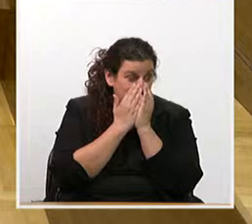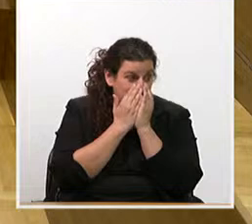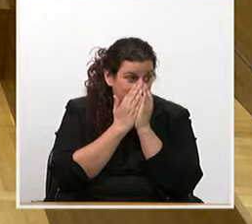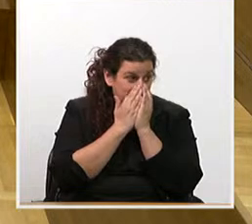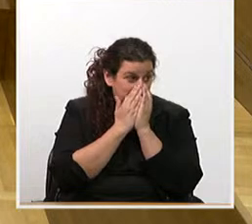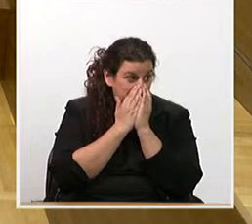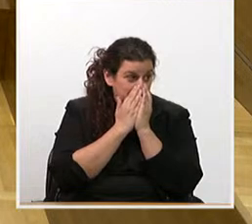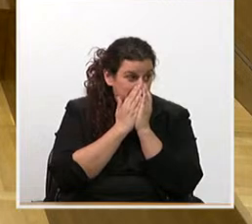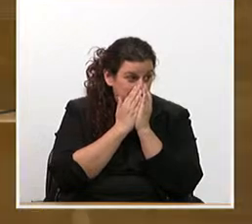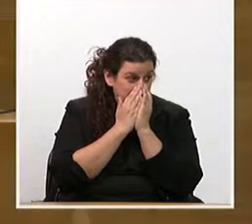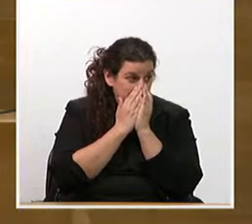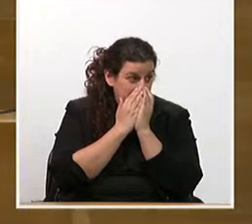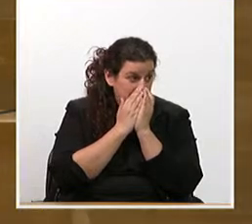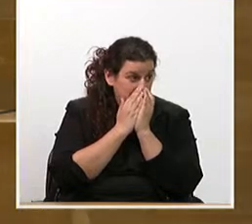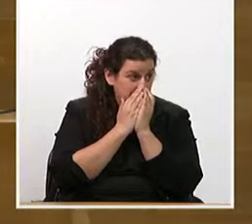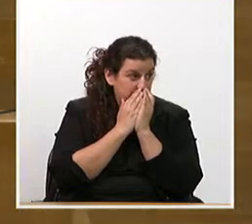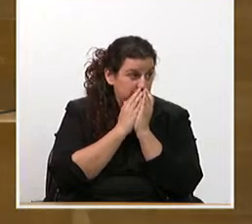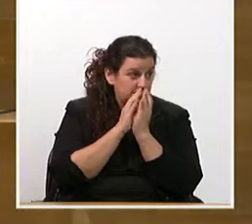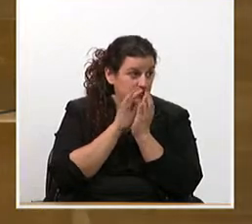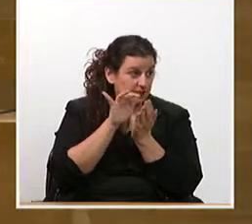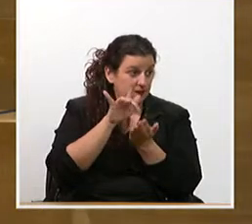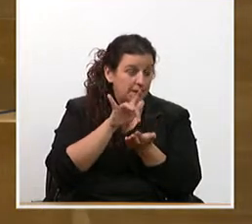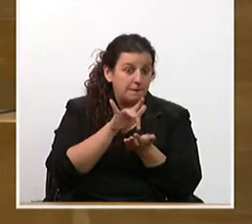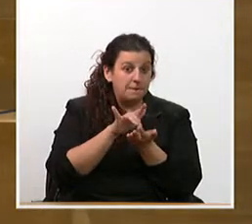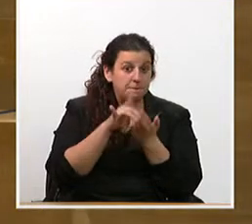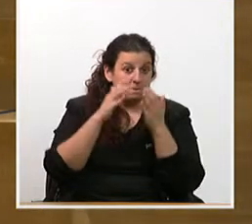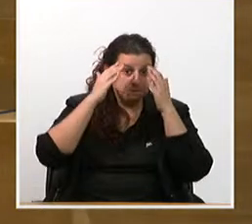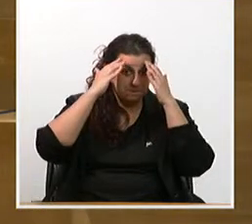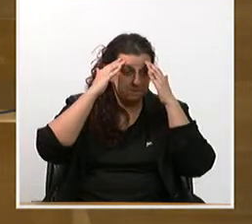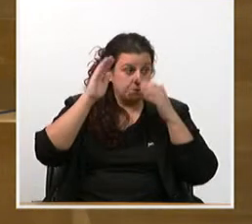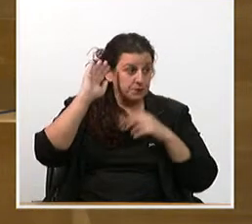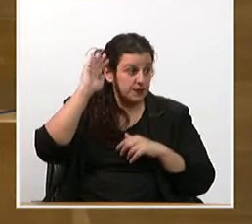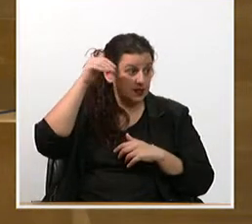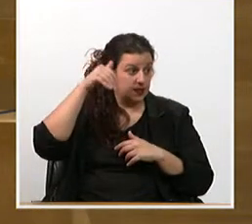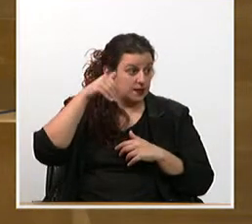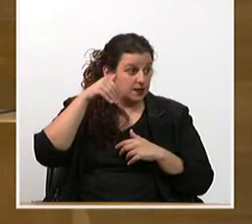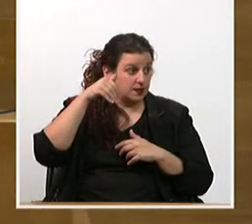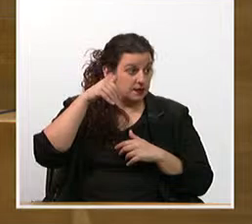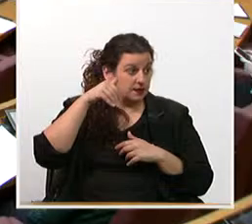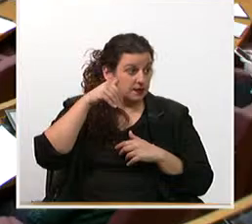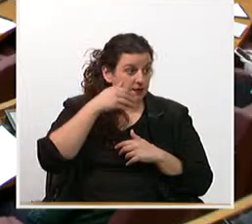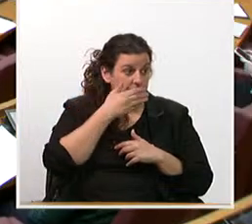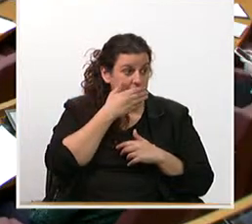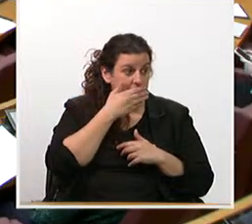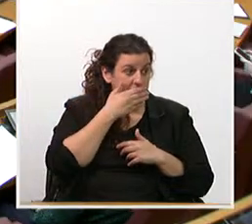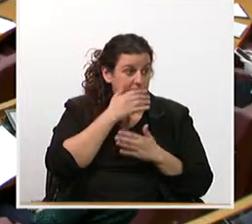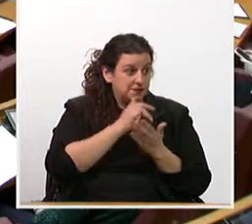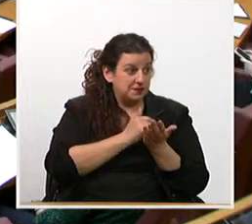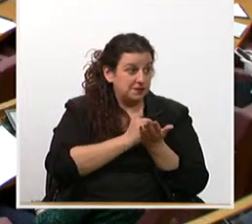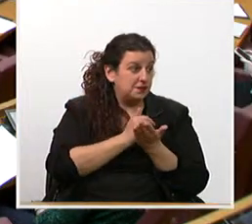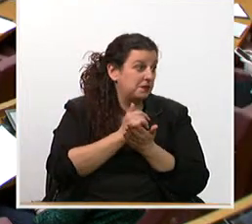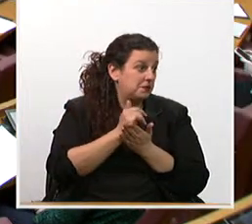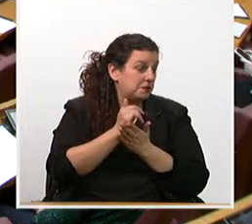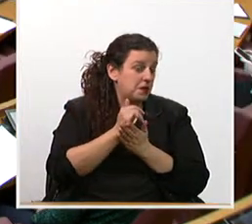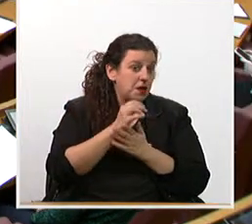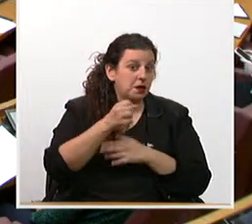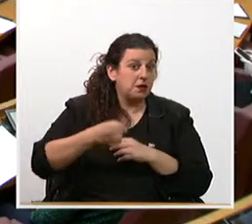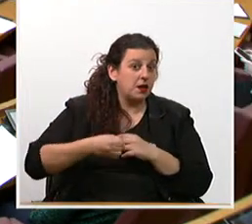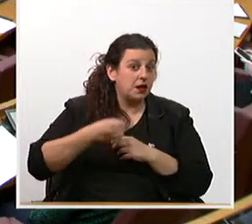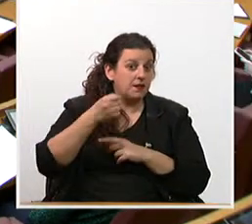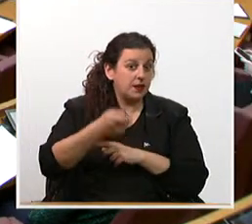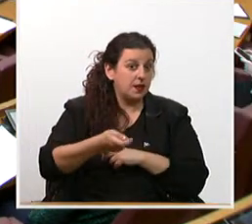gracias tiene la palabra el honorable conseller de agricultura ganadería y pesca señor